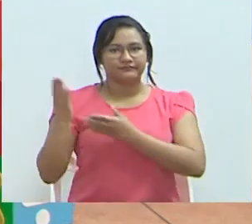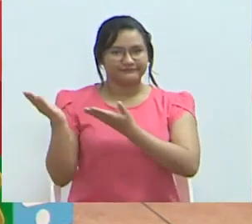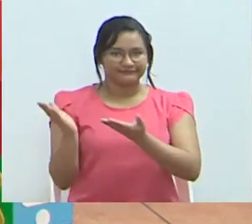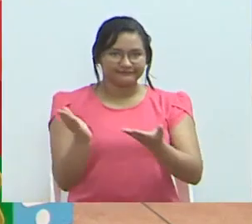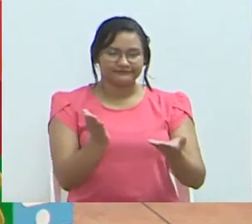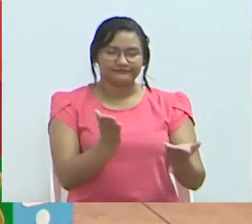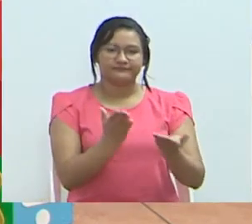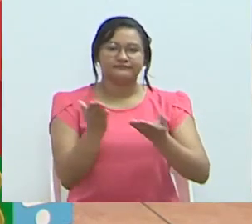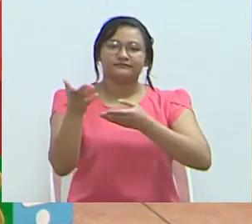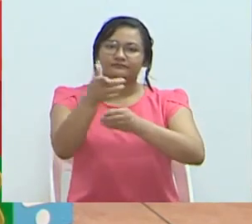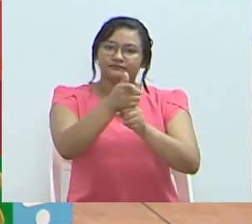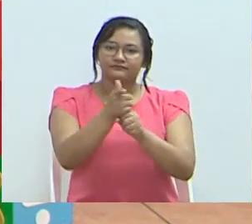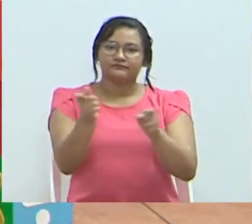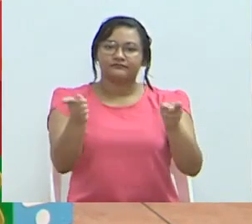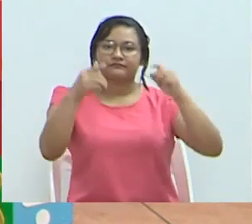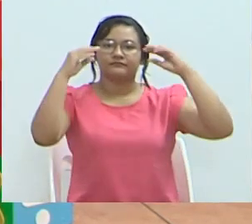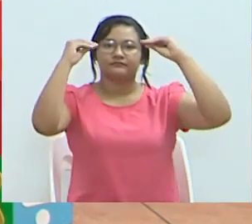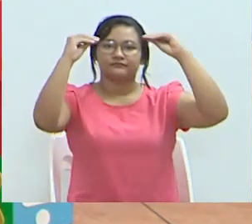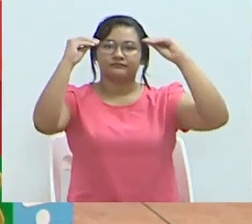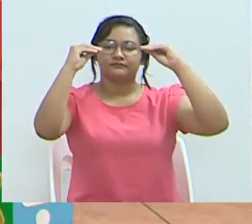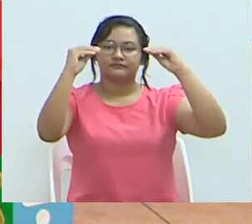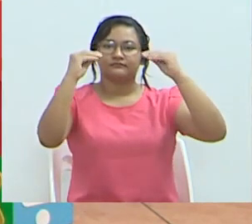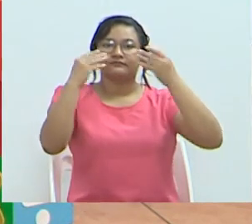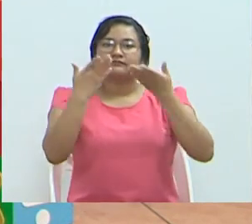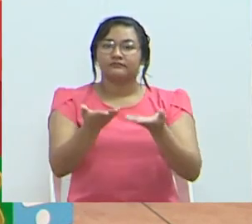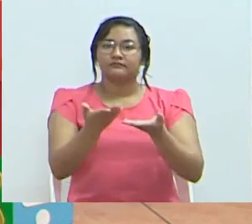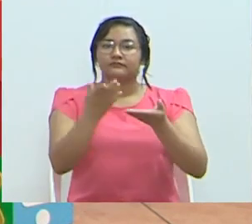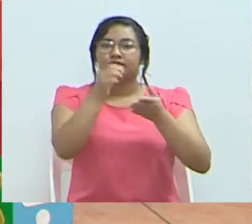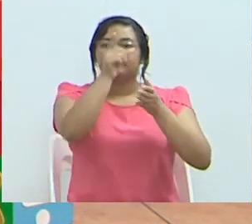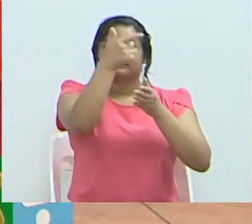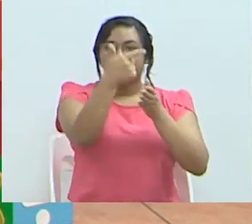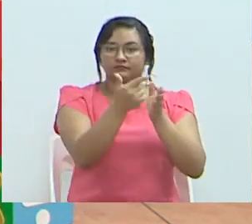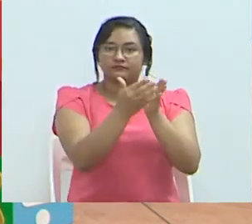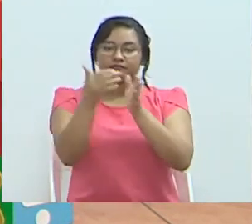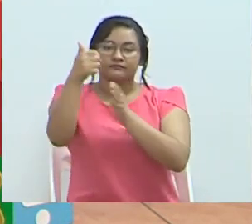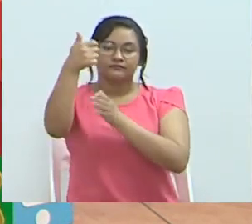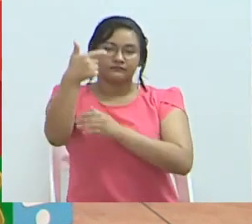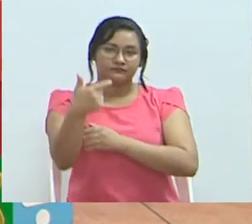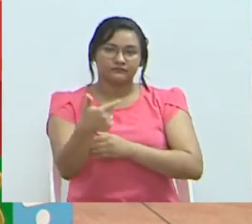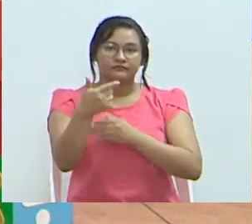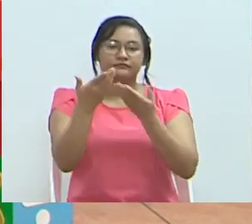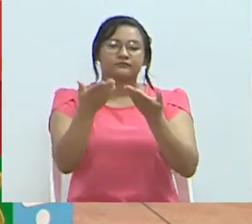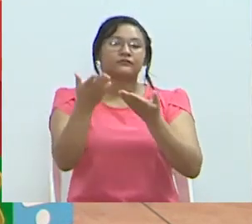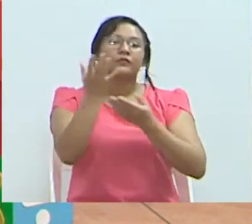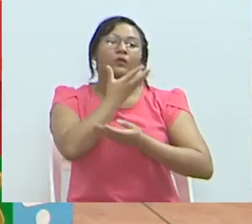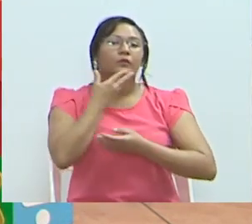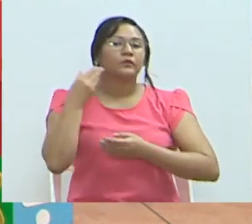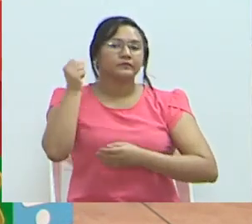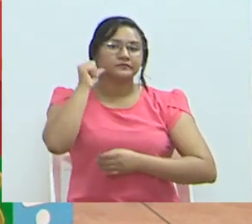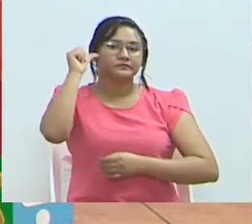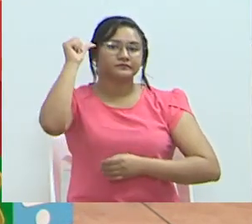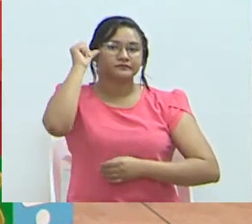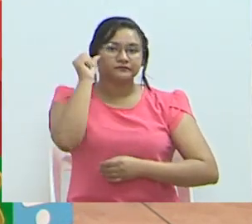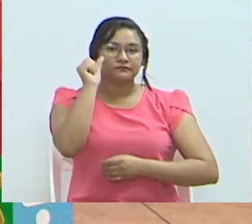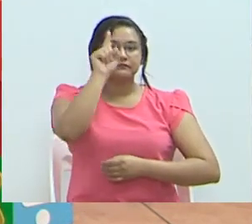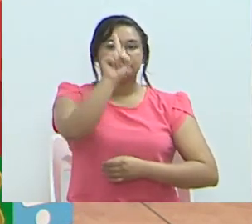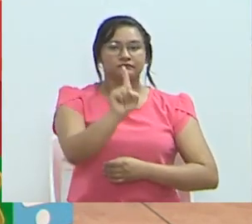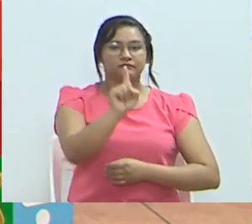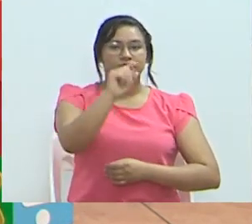Bienvenidos a una cápsula educativa más de primaria comunitaria de jóvenes y adultos del primer ciclo de Ciencias